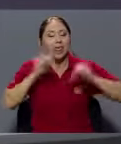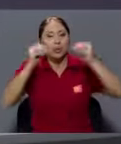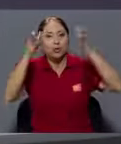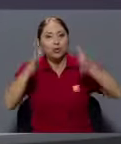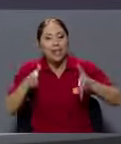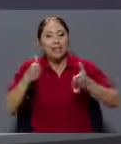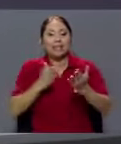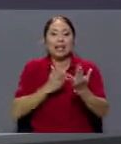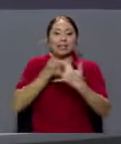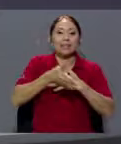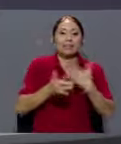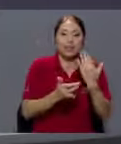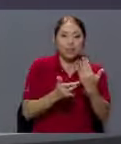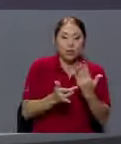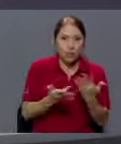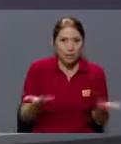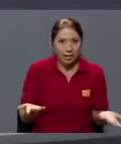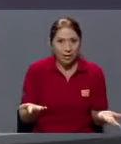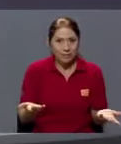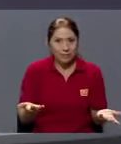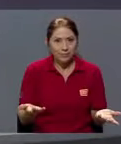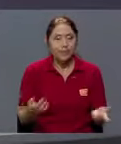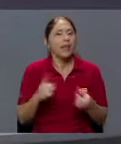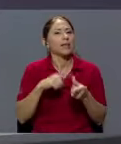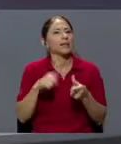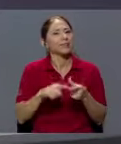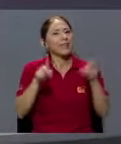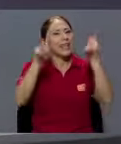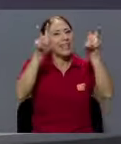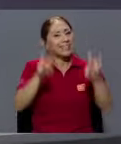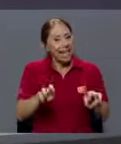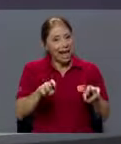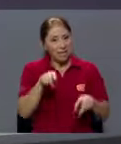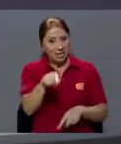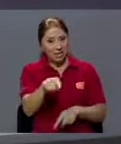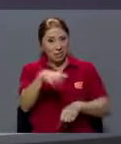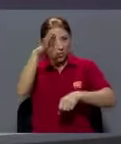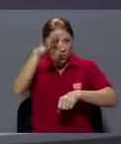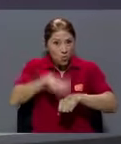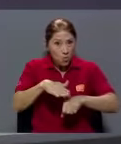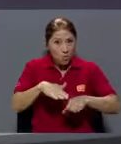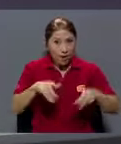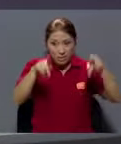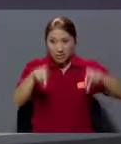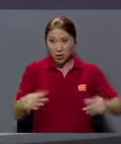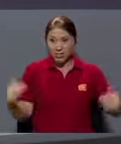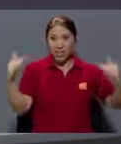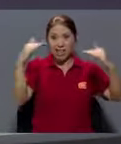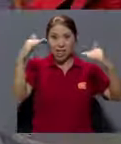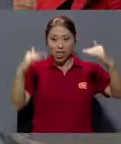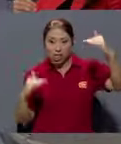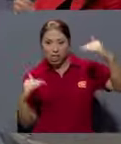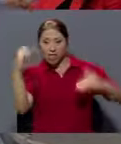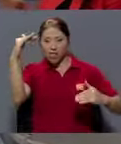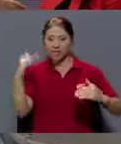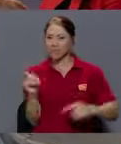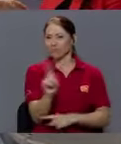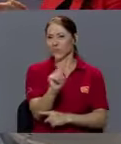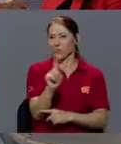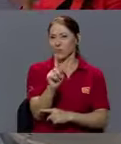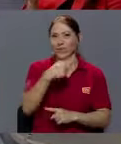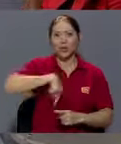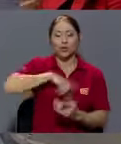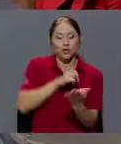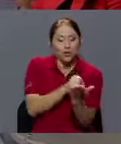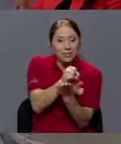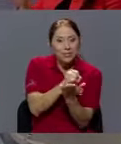tecnologías, etc. Entonces, de nuevo, el examen no es el que genera las desigualdades. Nuestras investigaciones en el